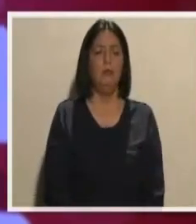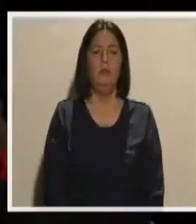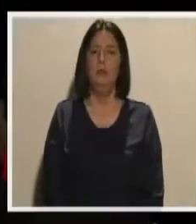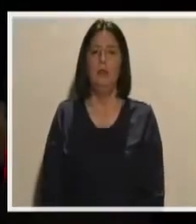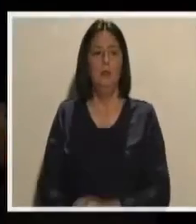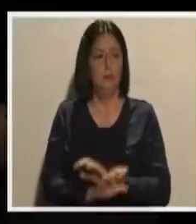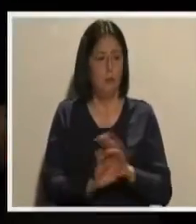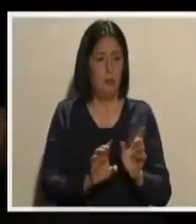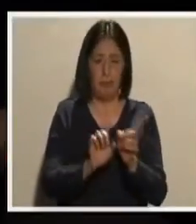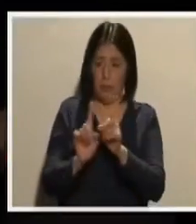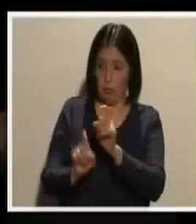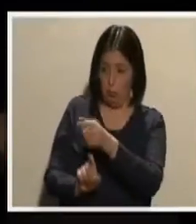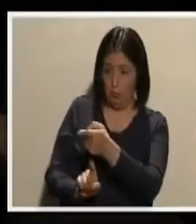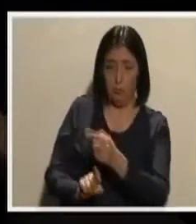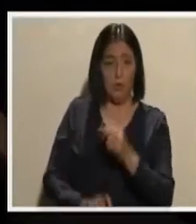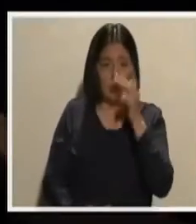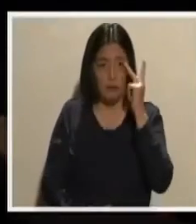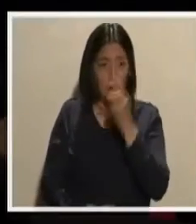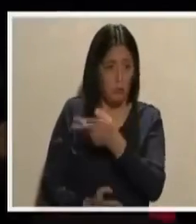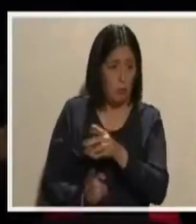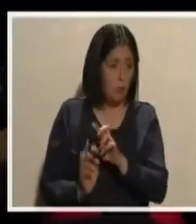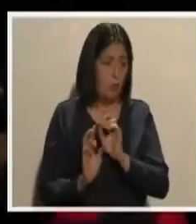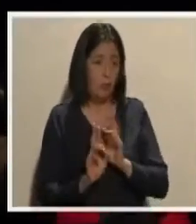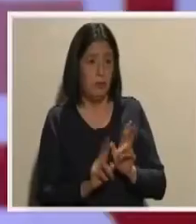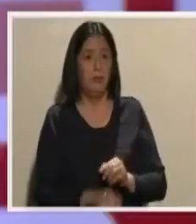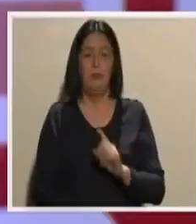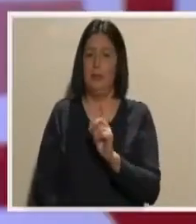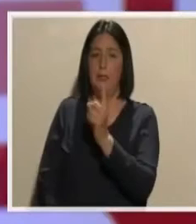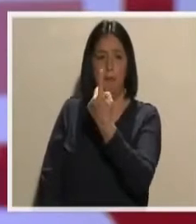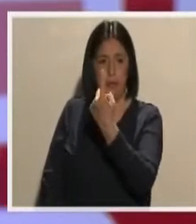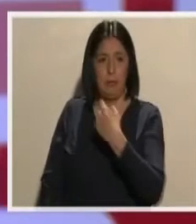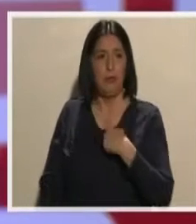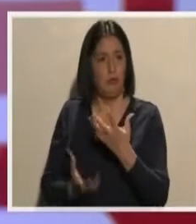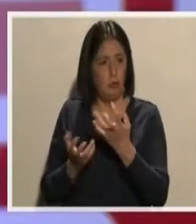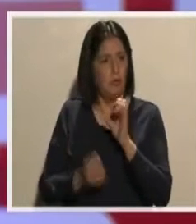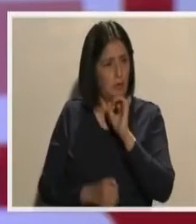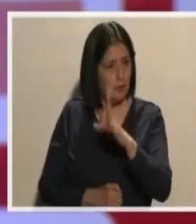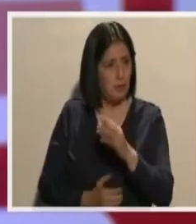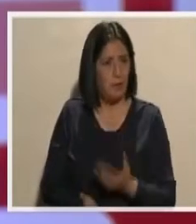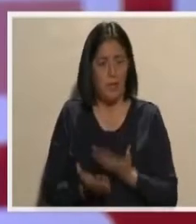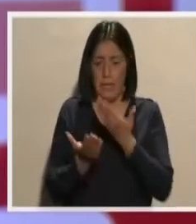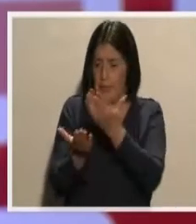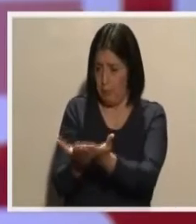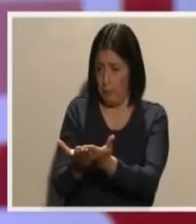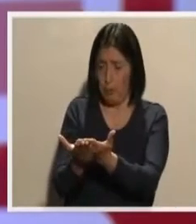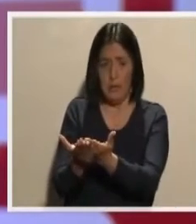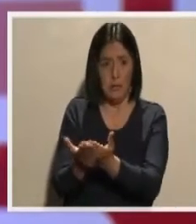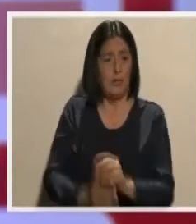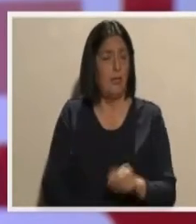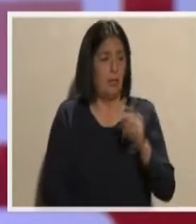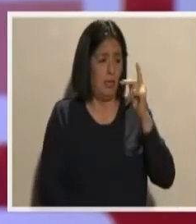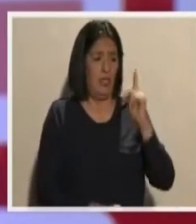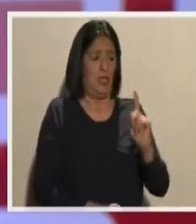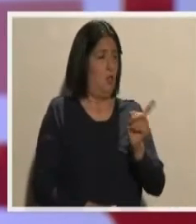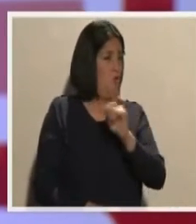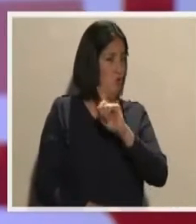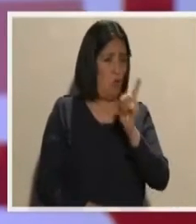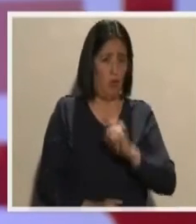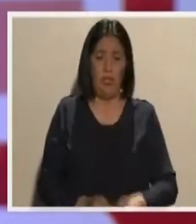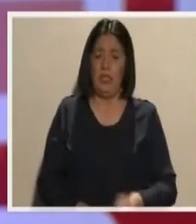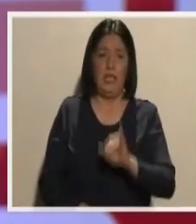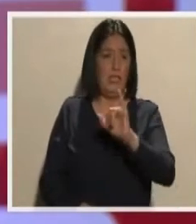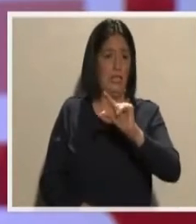Pregunto o comentario de la señora Fujimori. En primer lugar, quisiera señalar que la propuesta de Fuerza Popular no contempla bajar el